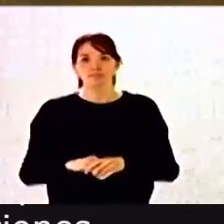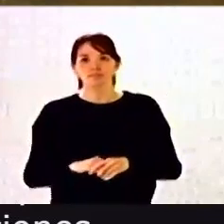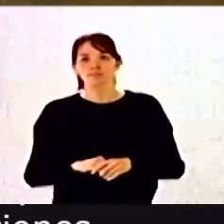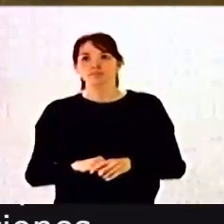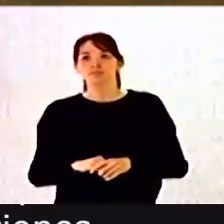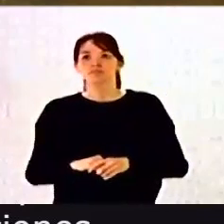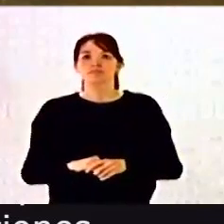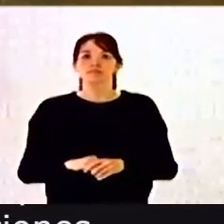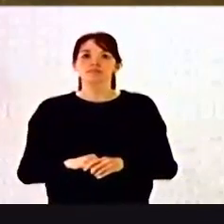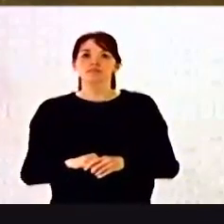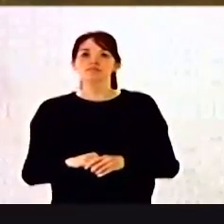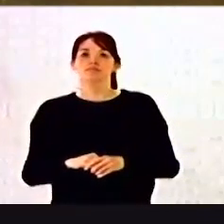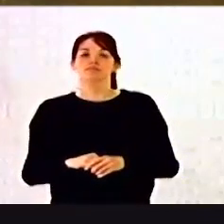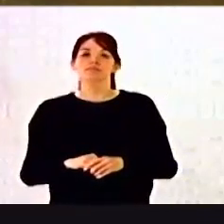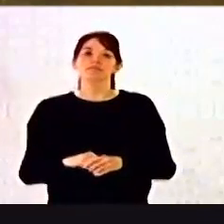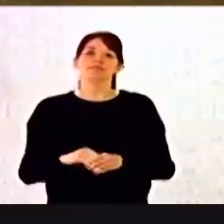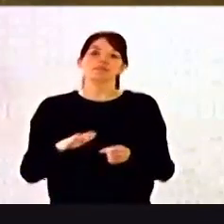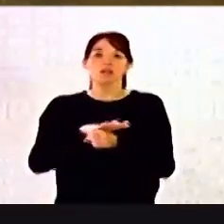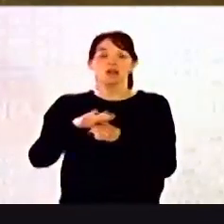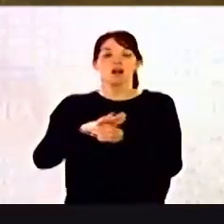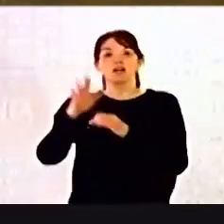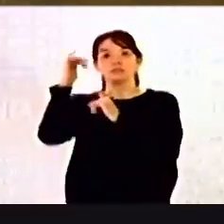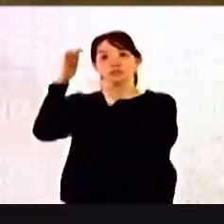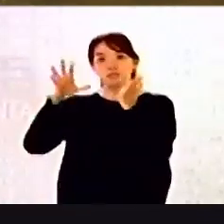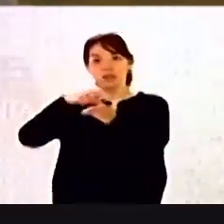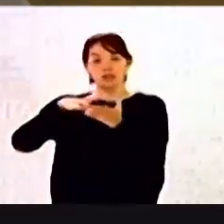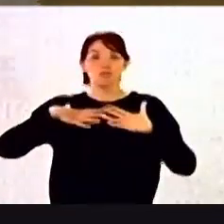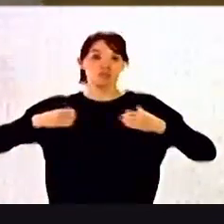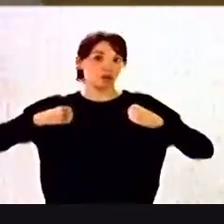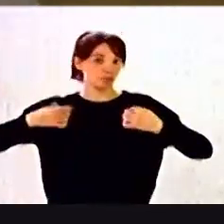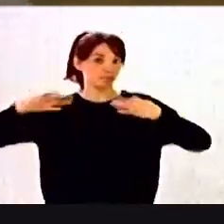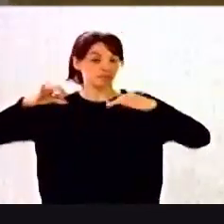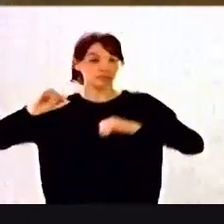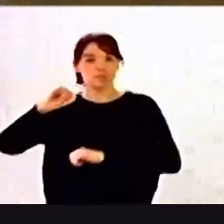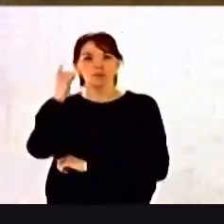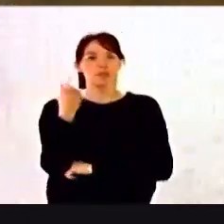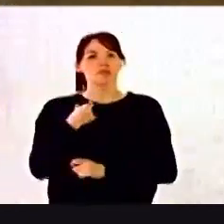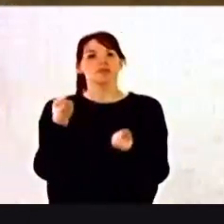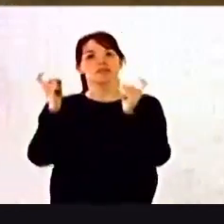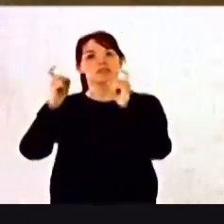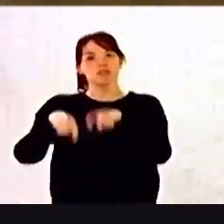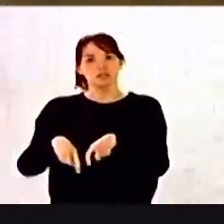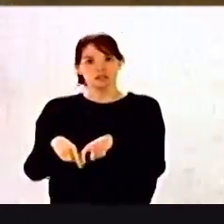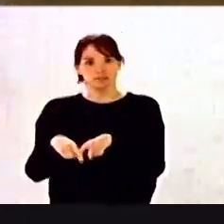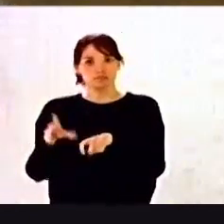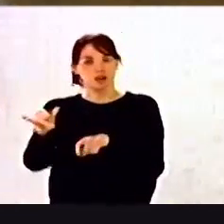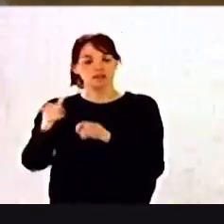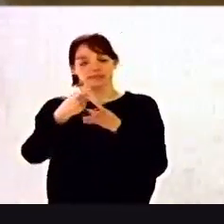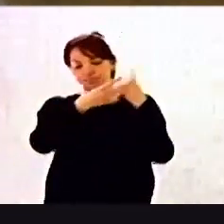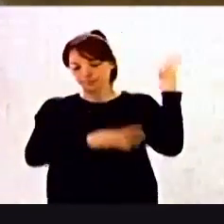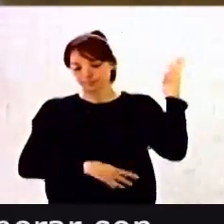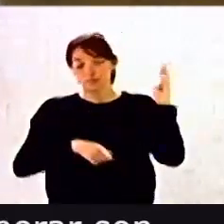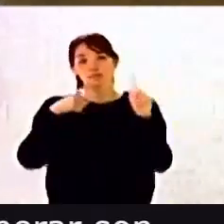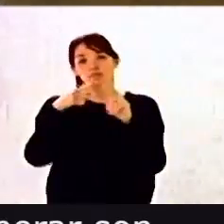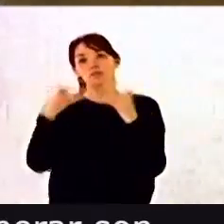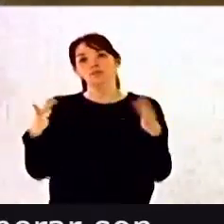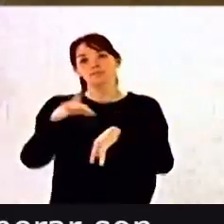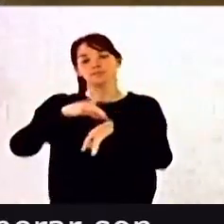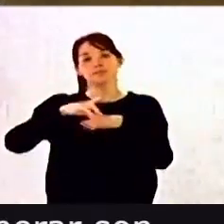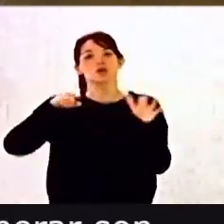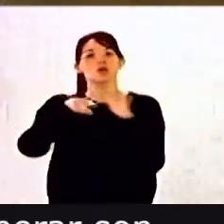En el ámbito de la atención primaria de salud, lo primero que vamos a recuperar son las consultas programadas para el control de las enfermedades